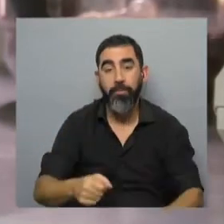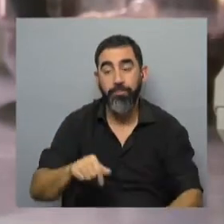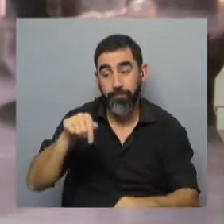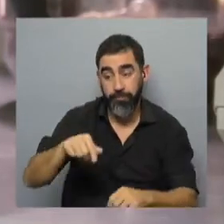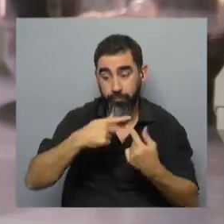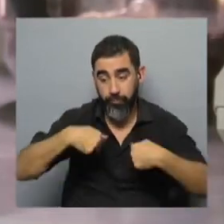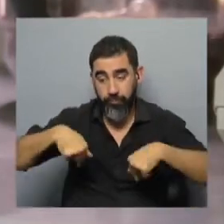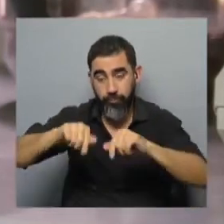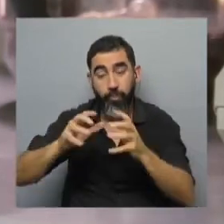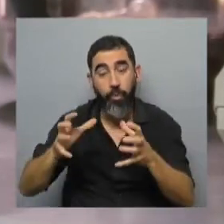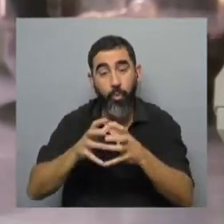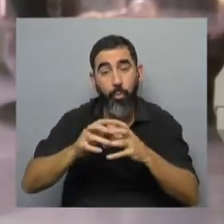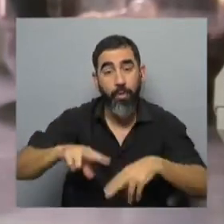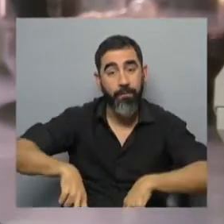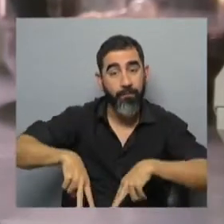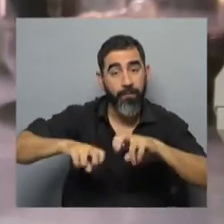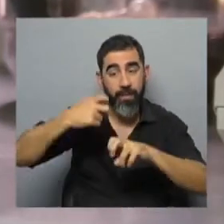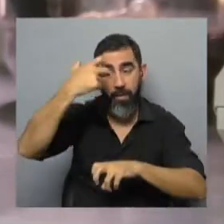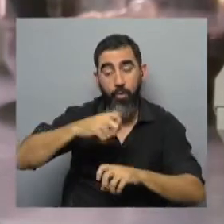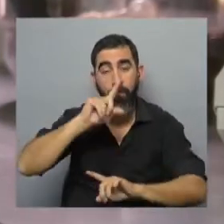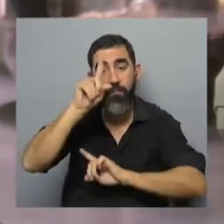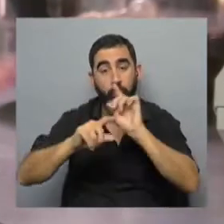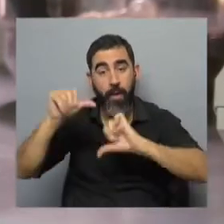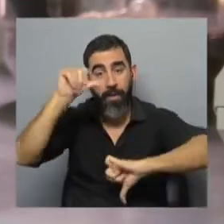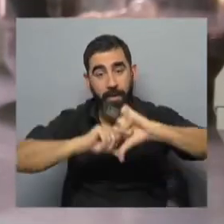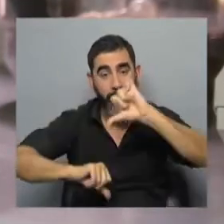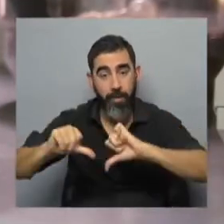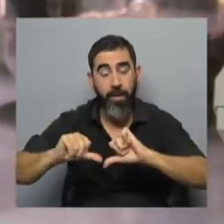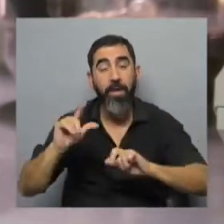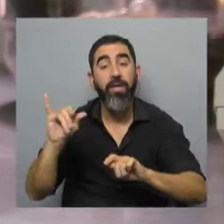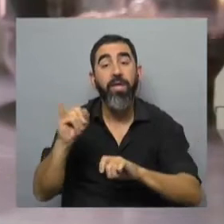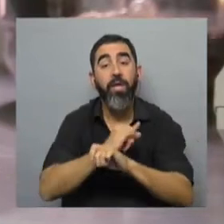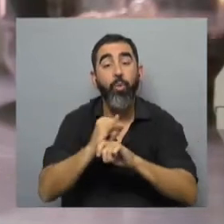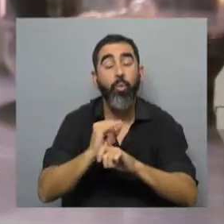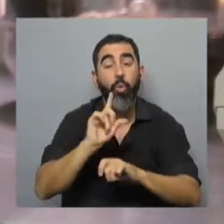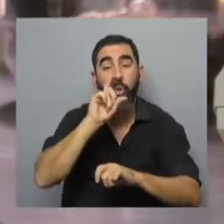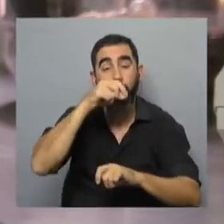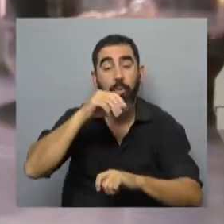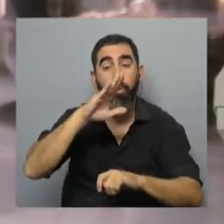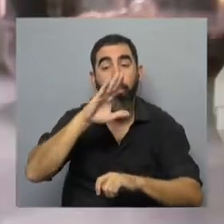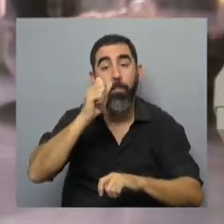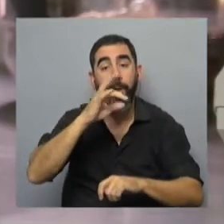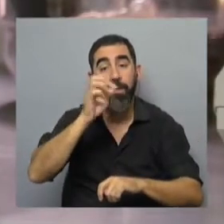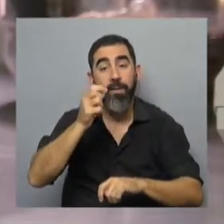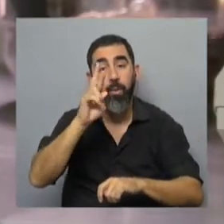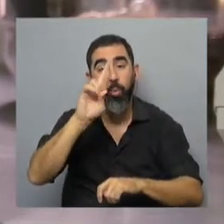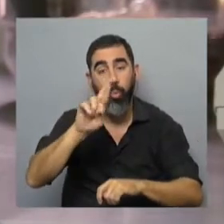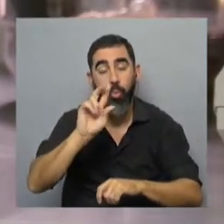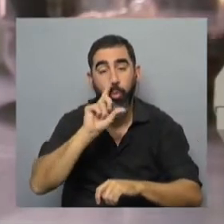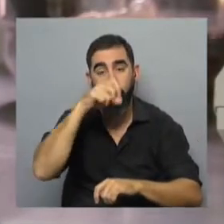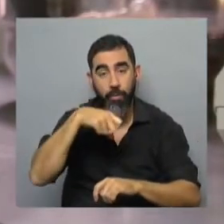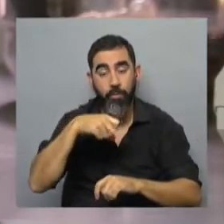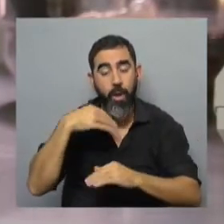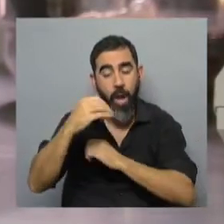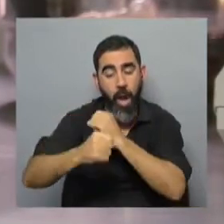caso, somos un grupo de investigadores de la Facultad de Química y del Instituto Pasteur de Montevideo que desde hace unos años